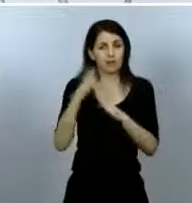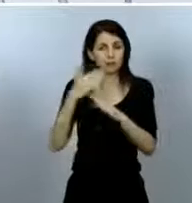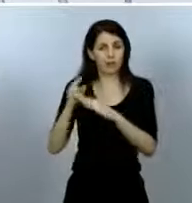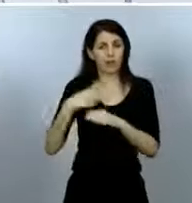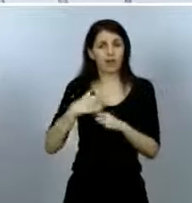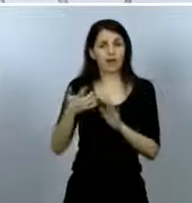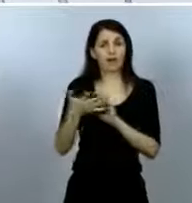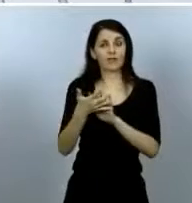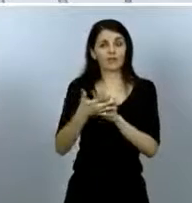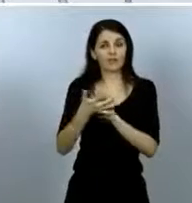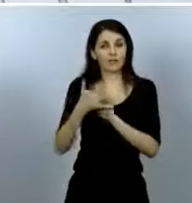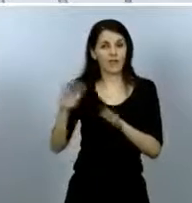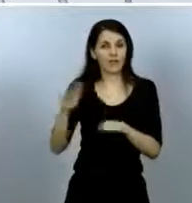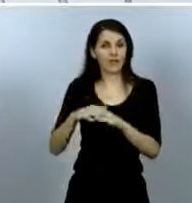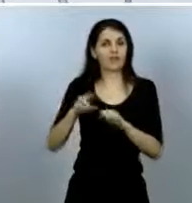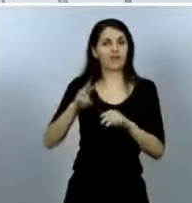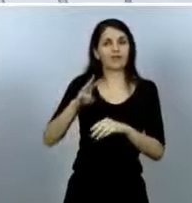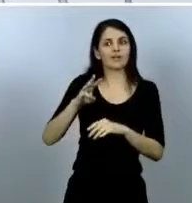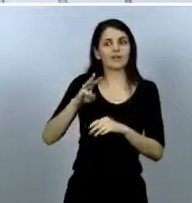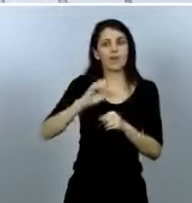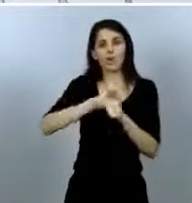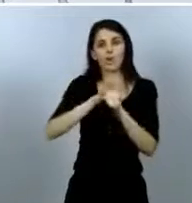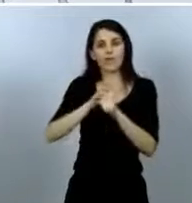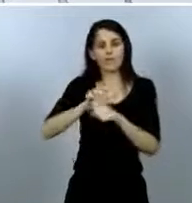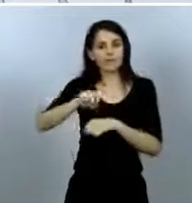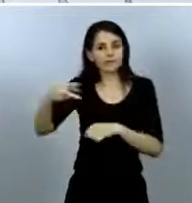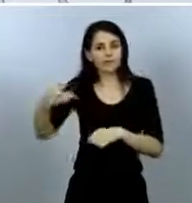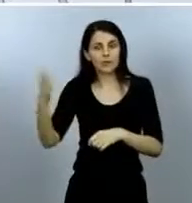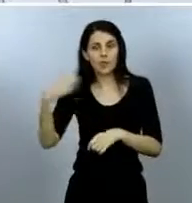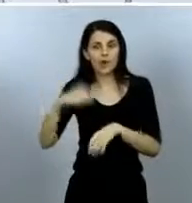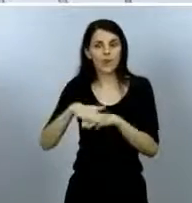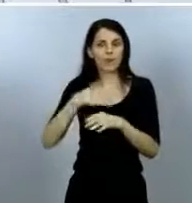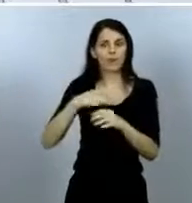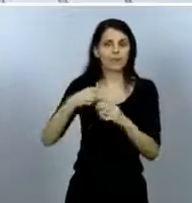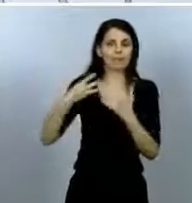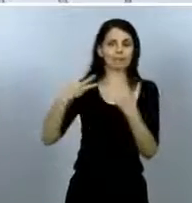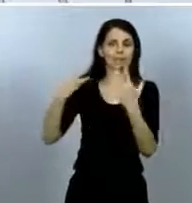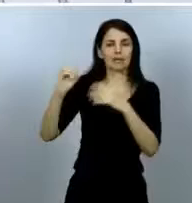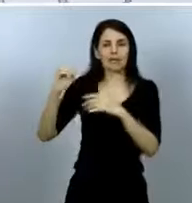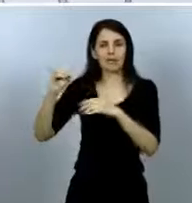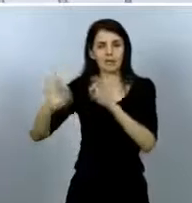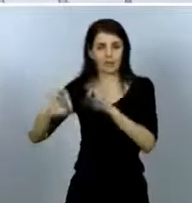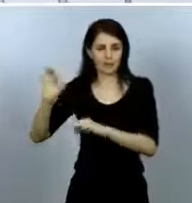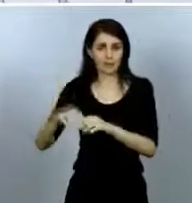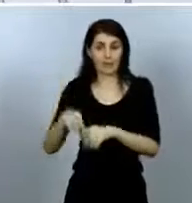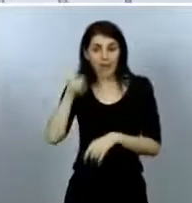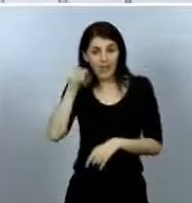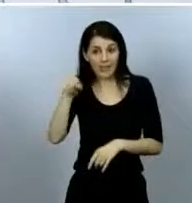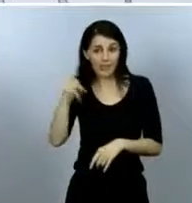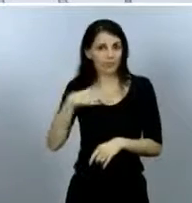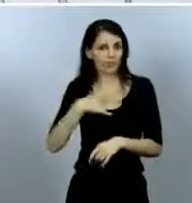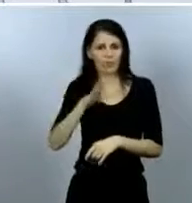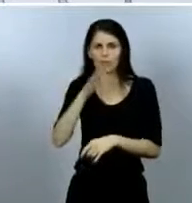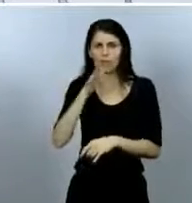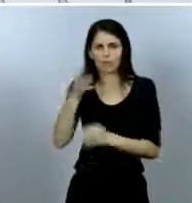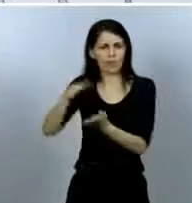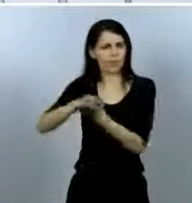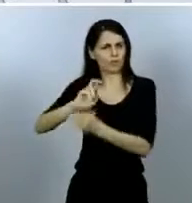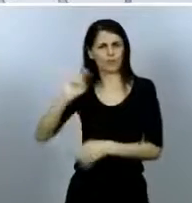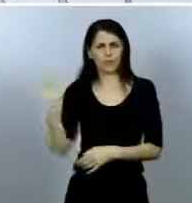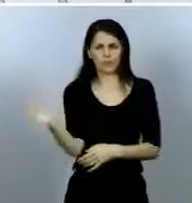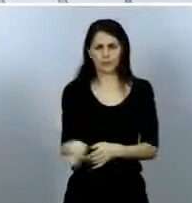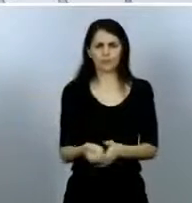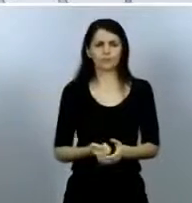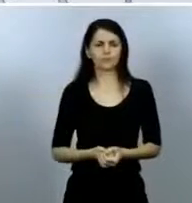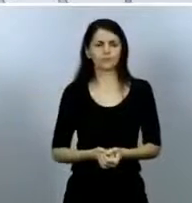todos aquellos que hemos dicho quizás un poco menos quizás un poco más todos esos pueden haber fallecido por múltiples razones no he revisado los